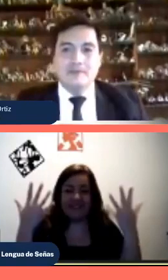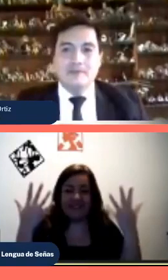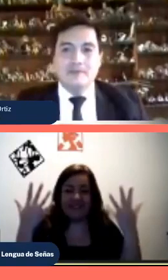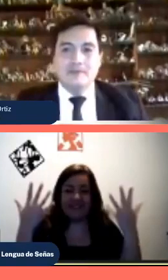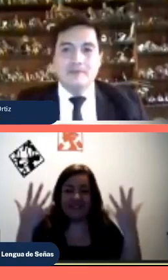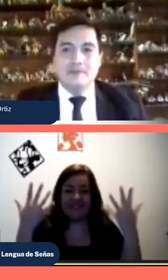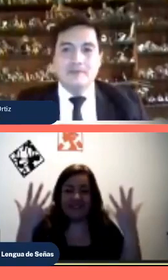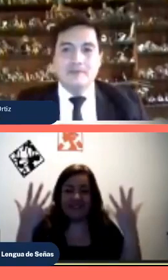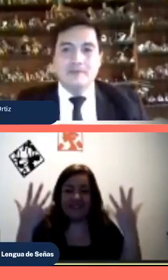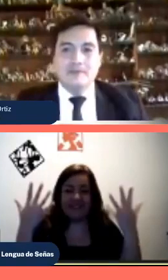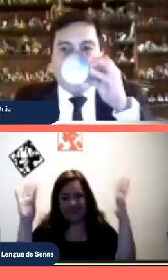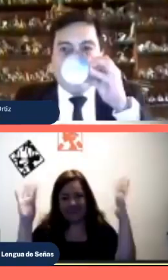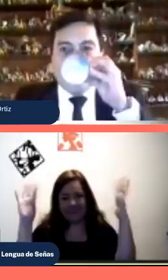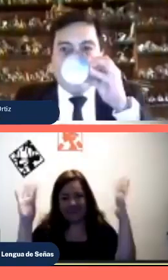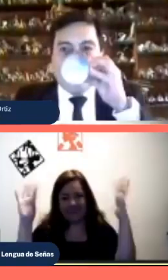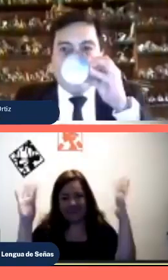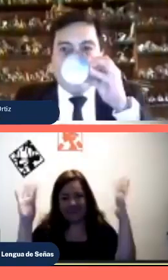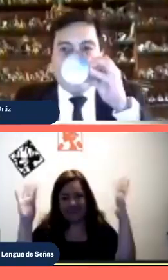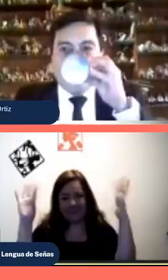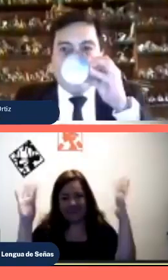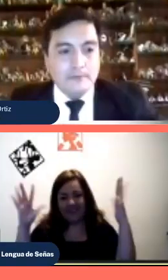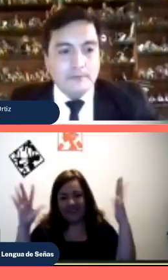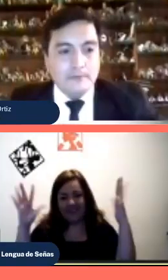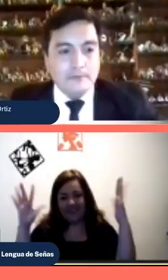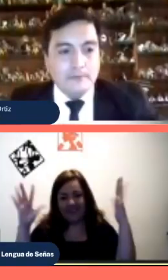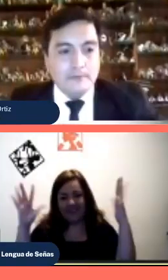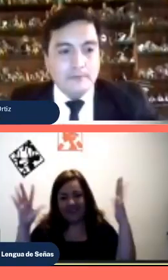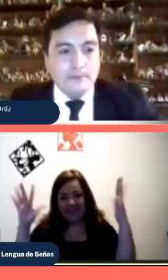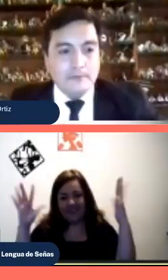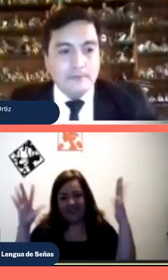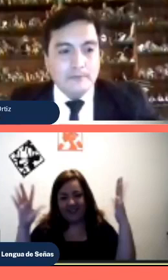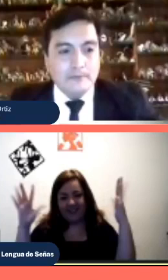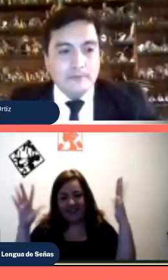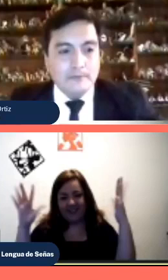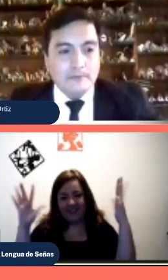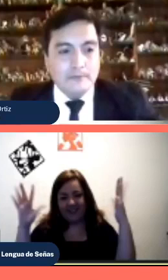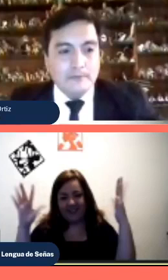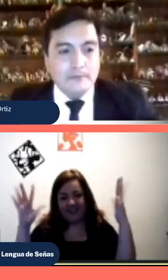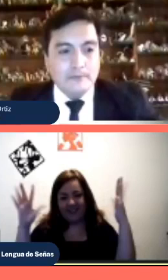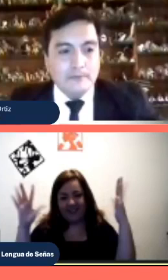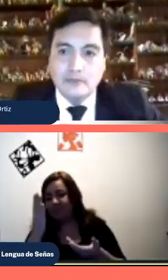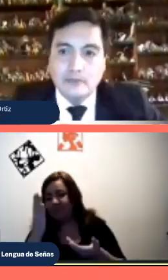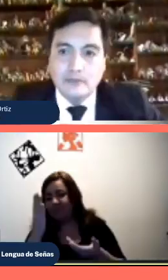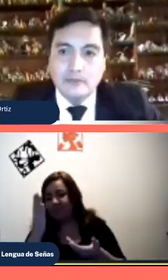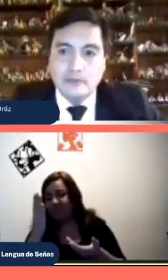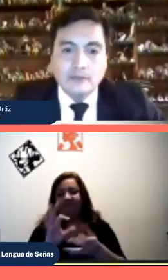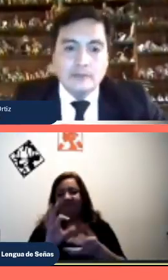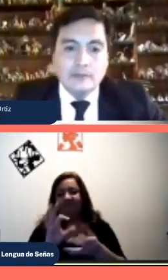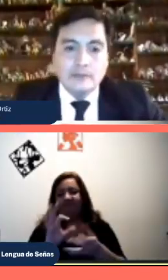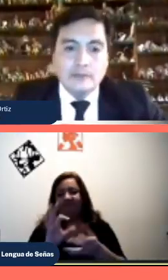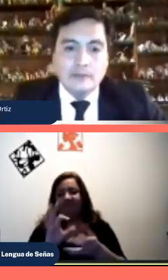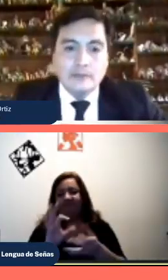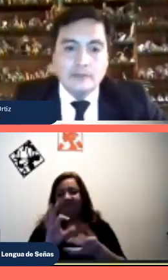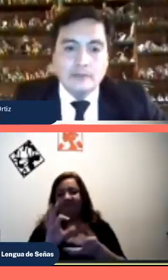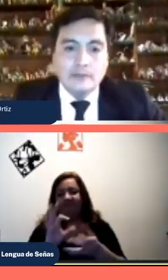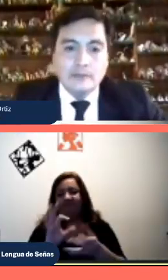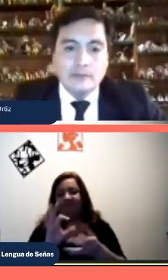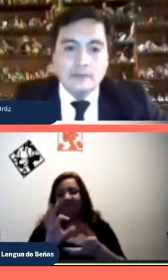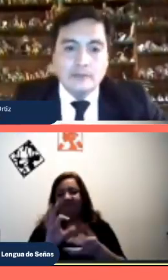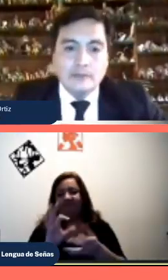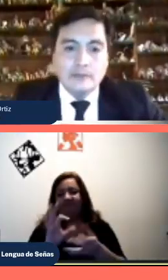Oye, genial, Darío, la verdad es que... mira, antes que sigamos te pido que dejes ahí la pantalla,